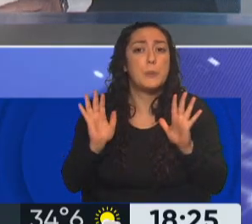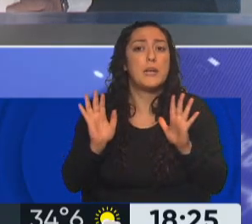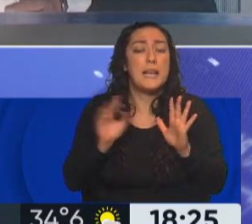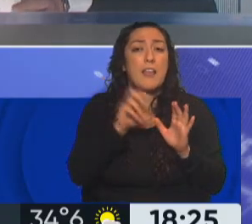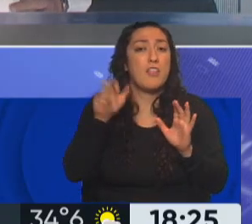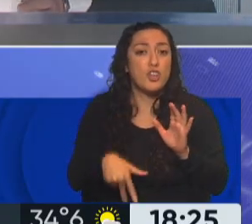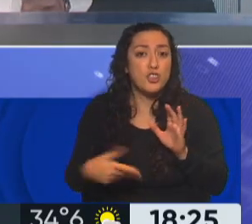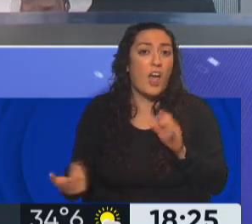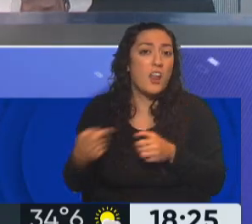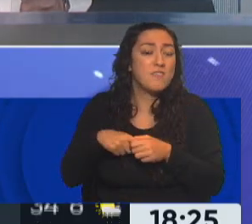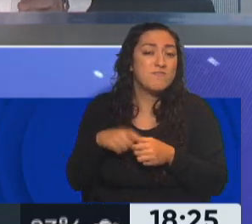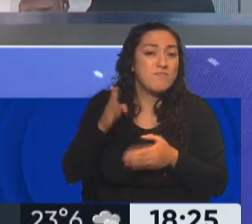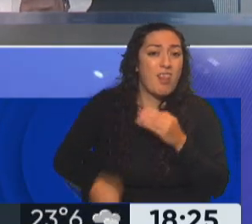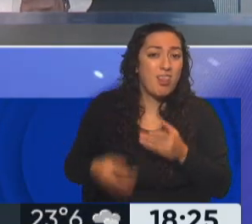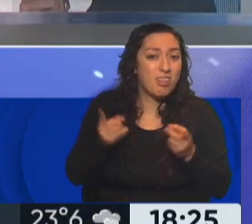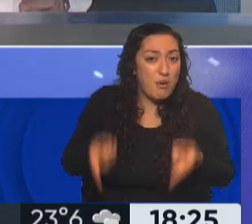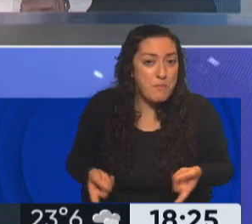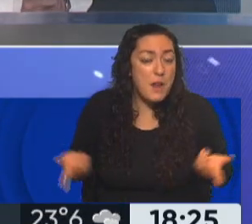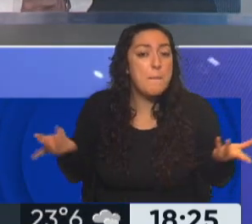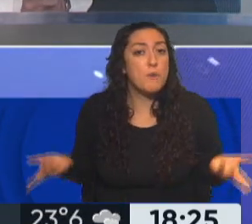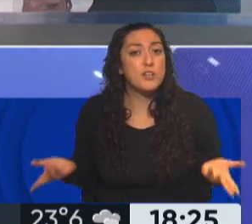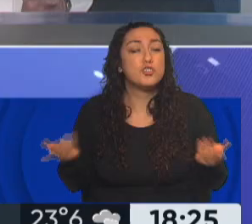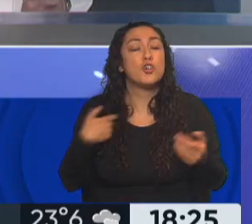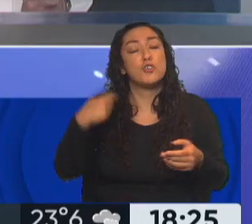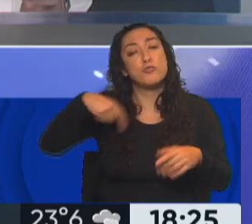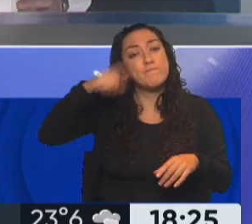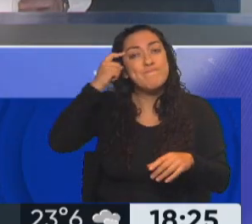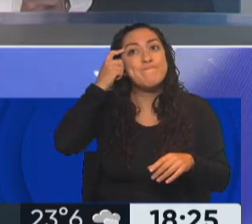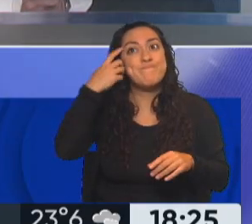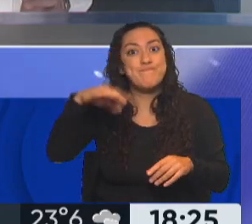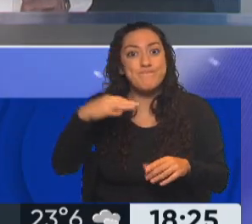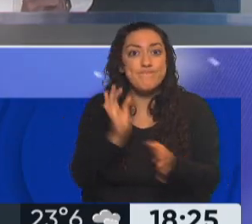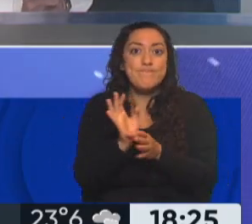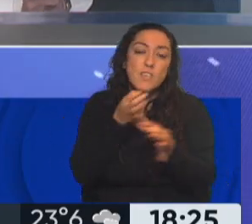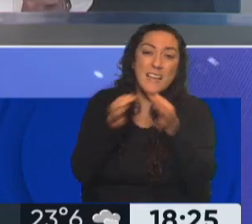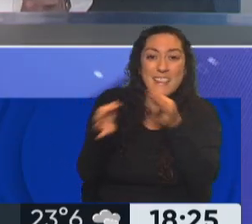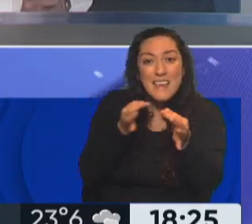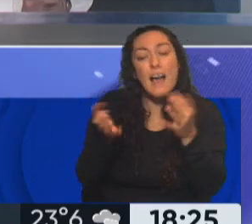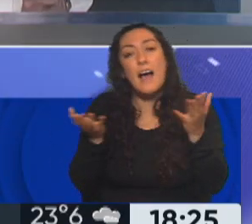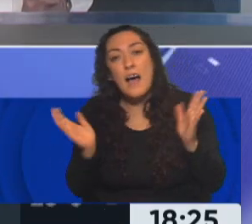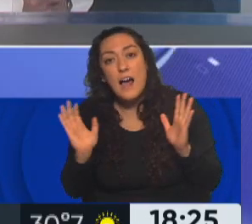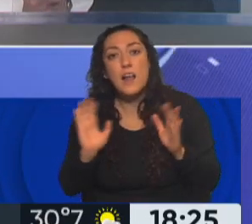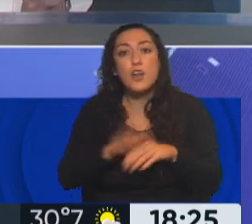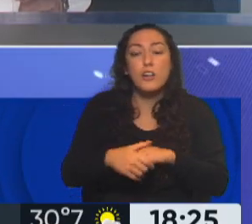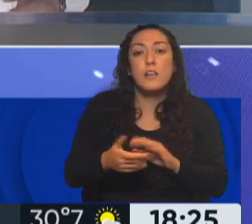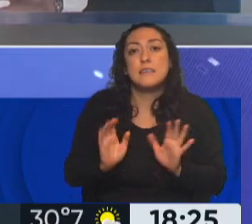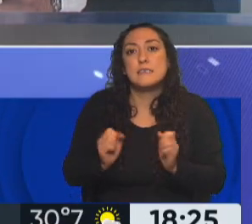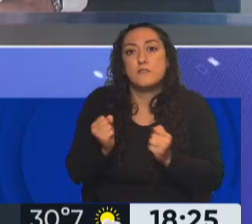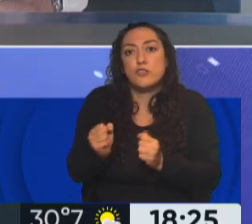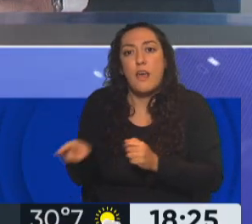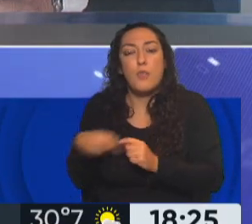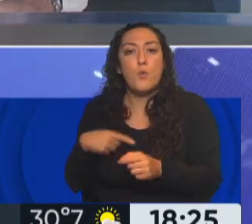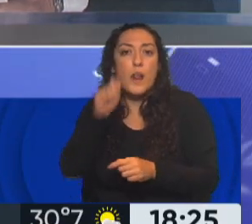OTAN están restringidas, por lo que habría que pensar en una suerte de diálogo relativo con la neutralidad reforzada en Ucrania,